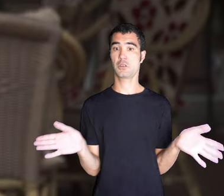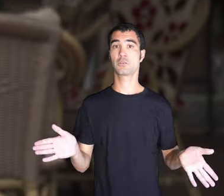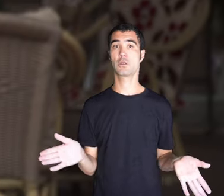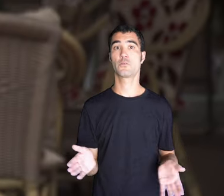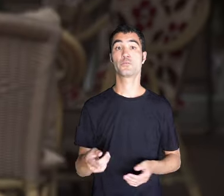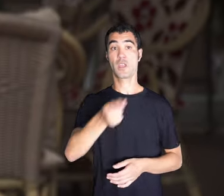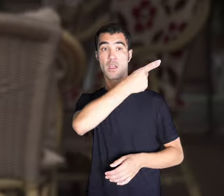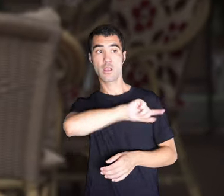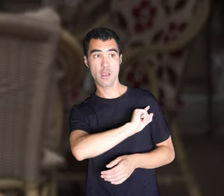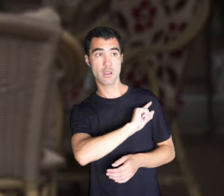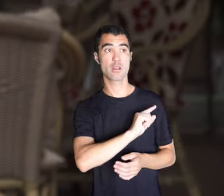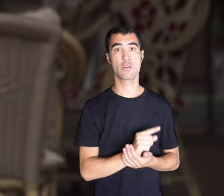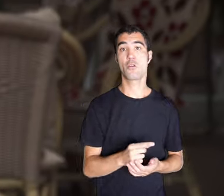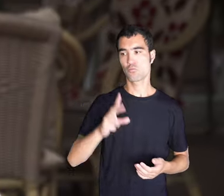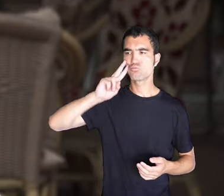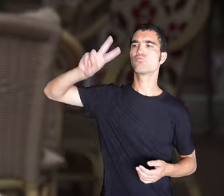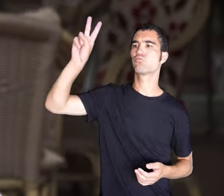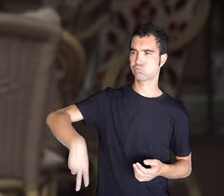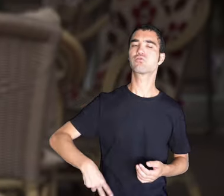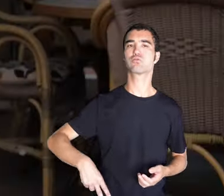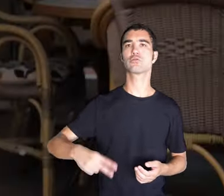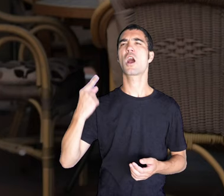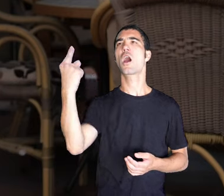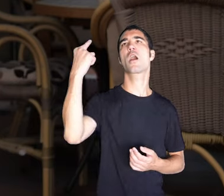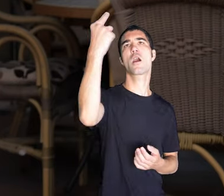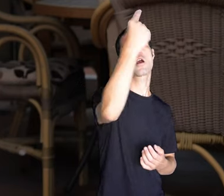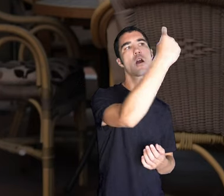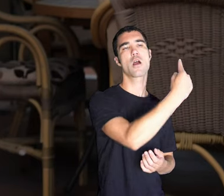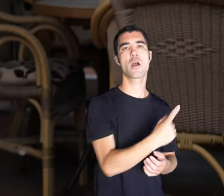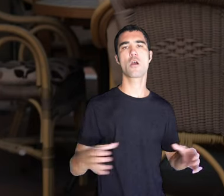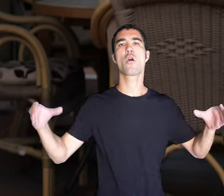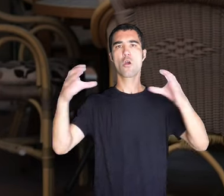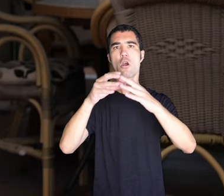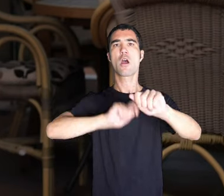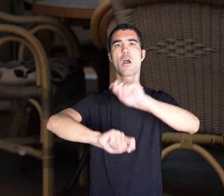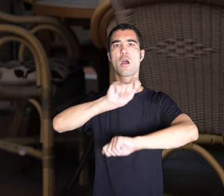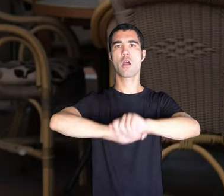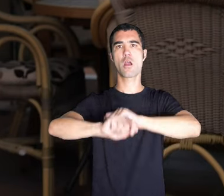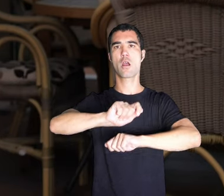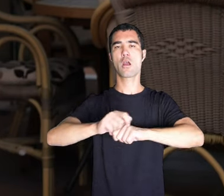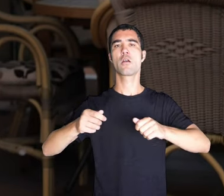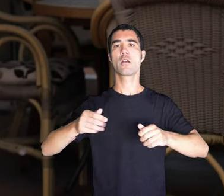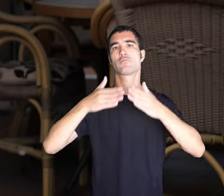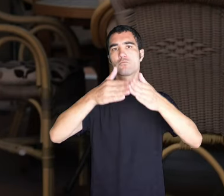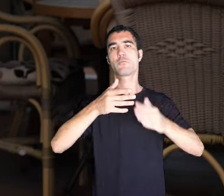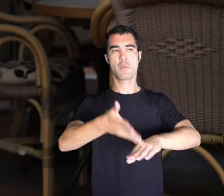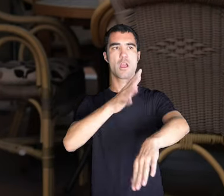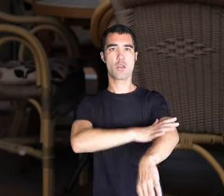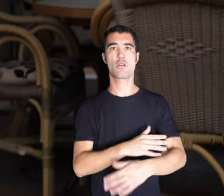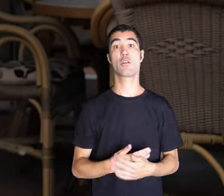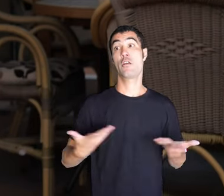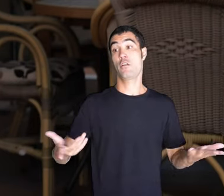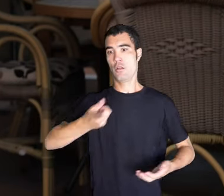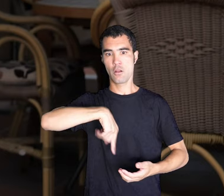tuvieron ya está, el visto bueno de todas las cofradías. Y nosotras, mira,